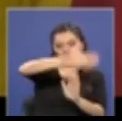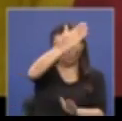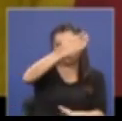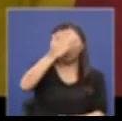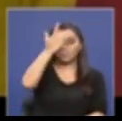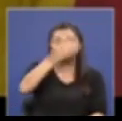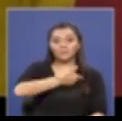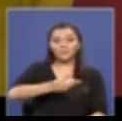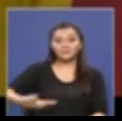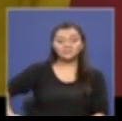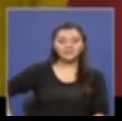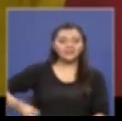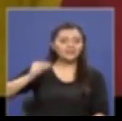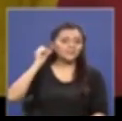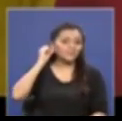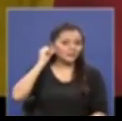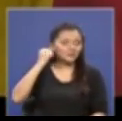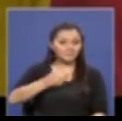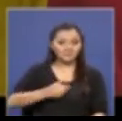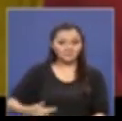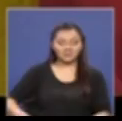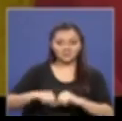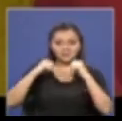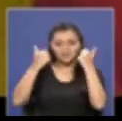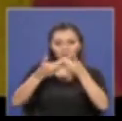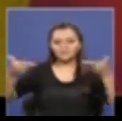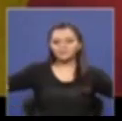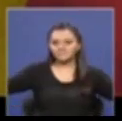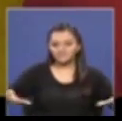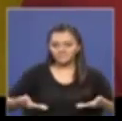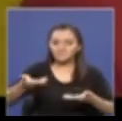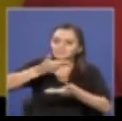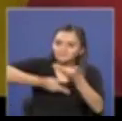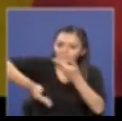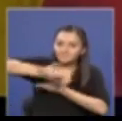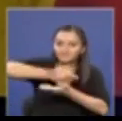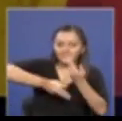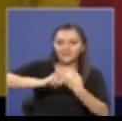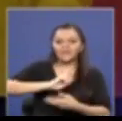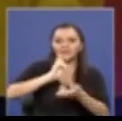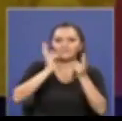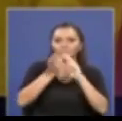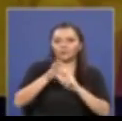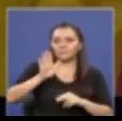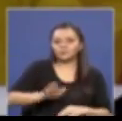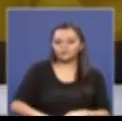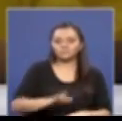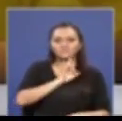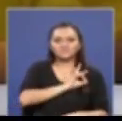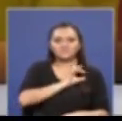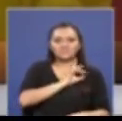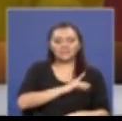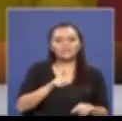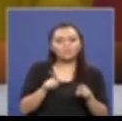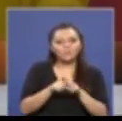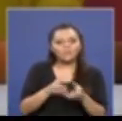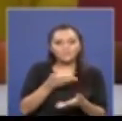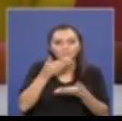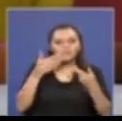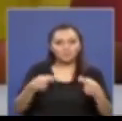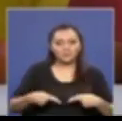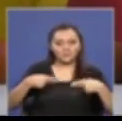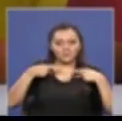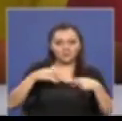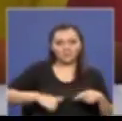donde su presidenta nos recibirá para conversar de las reformas que estamos llevando a cabo en nuestro país para mejorar la calidad de